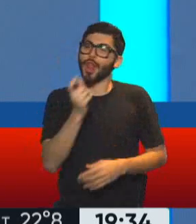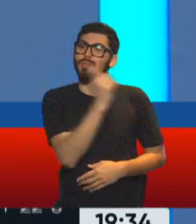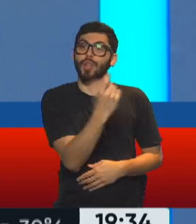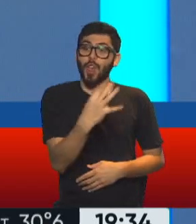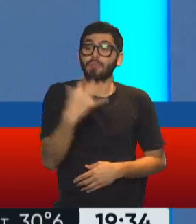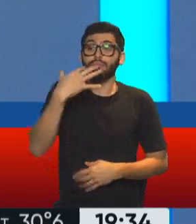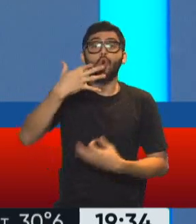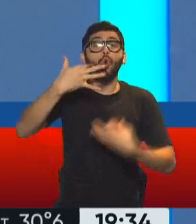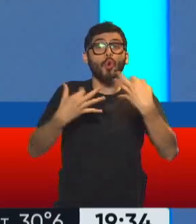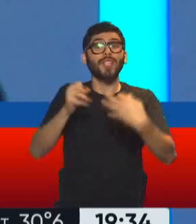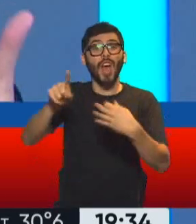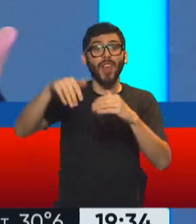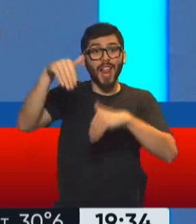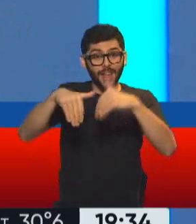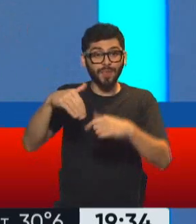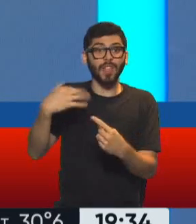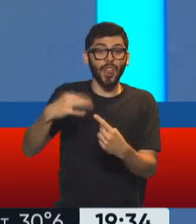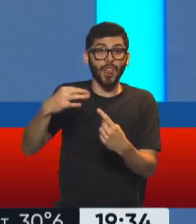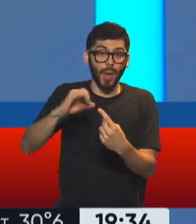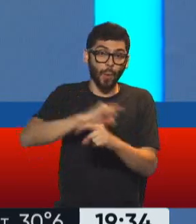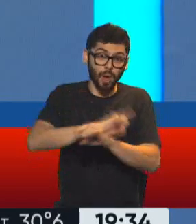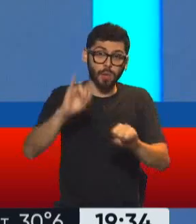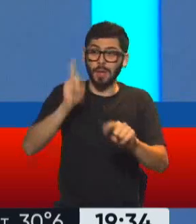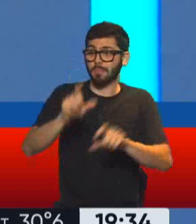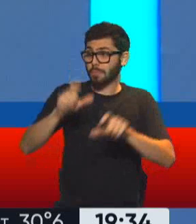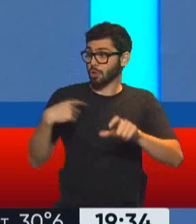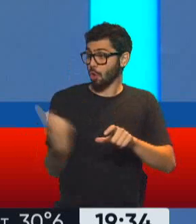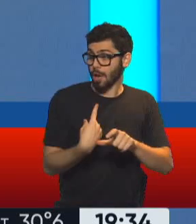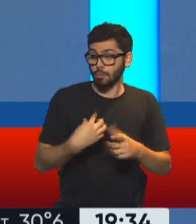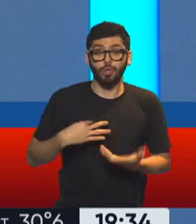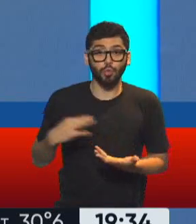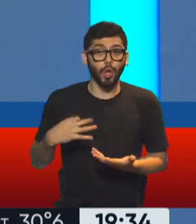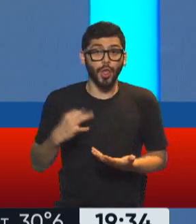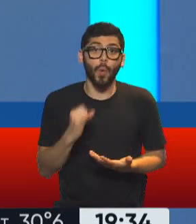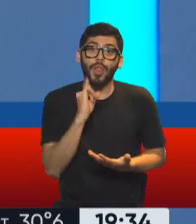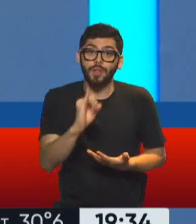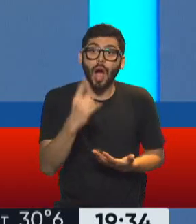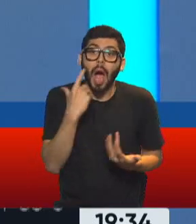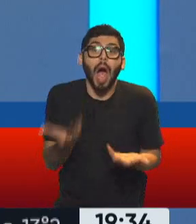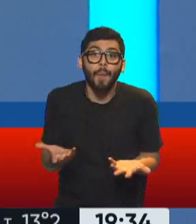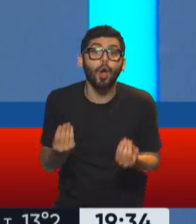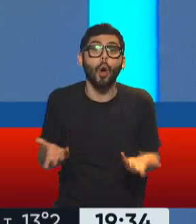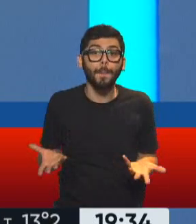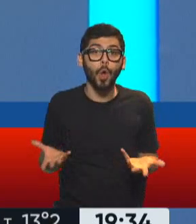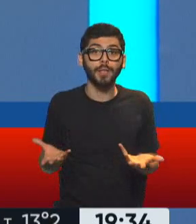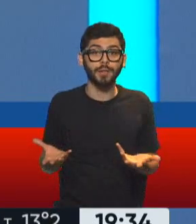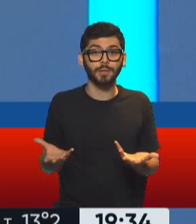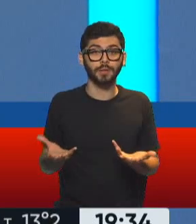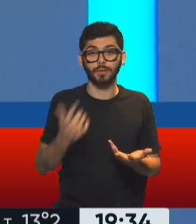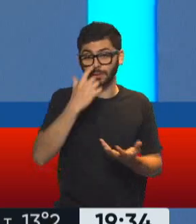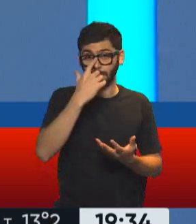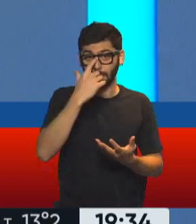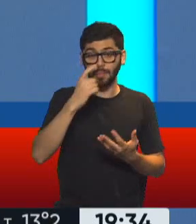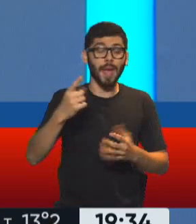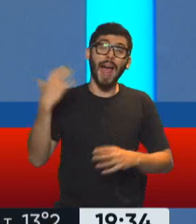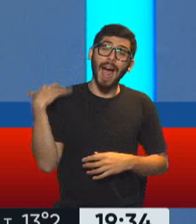justicia electoral y también de todos los que participamos como ciudadanos, diciendo, bueno, cómo son las cosas. La docencia,